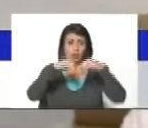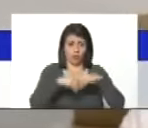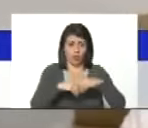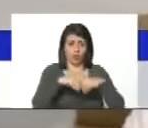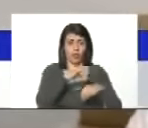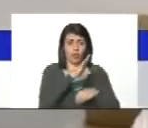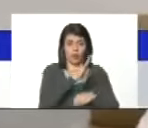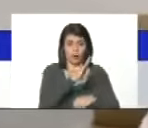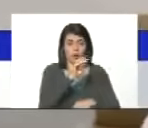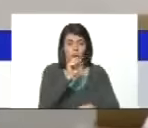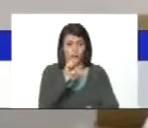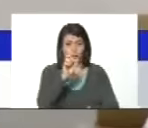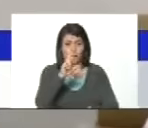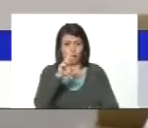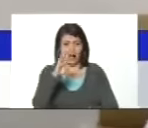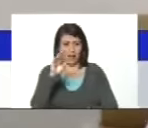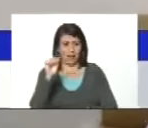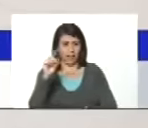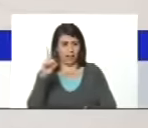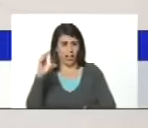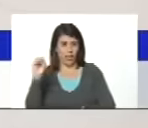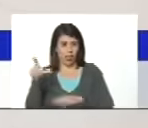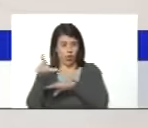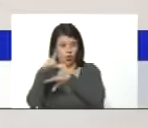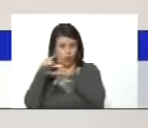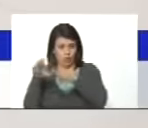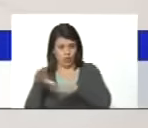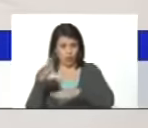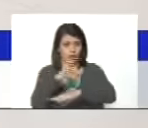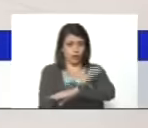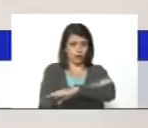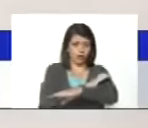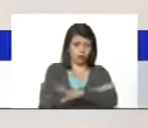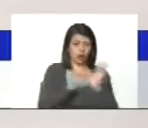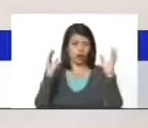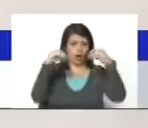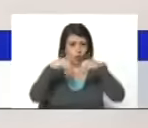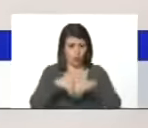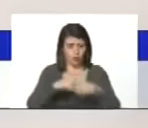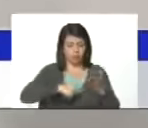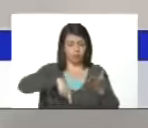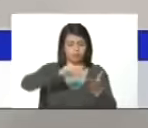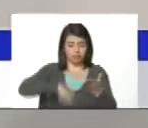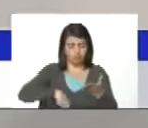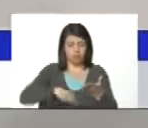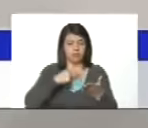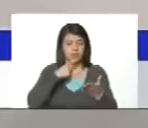Barbados, donde se establece la disposición clara